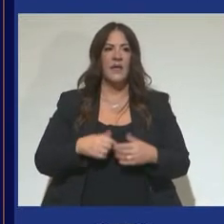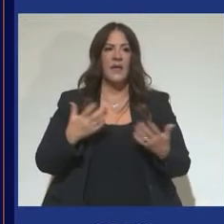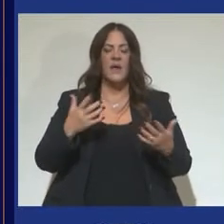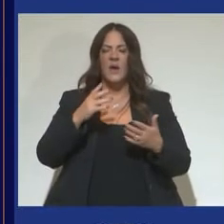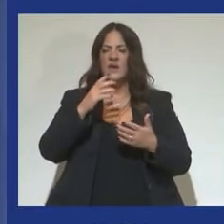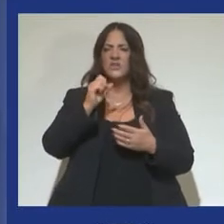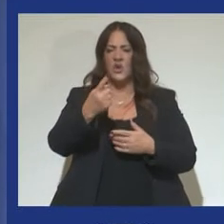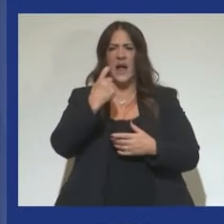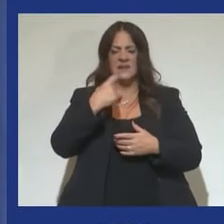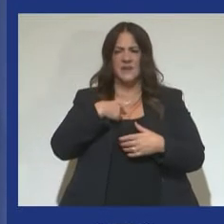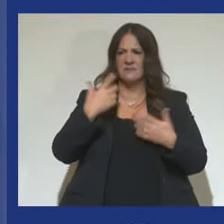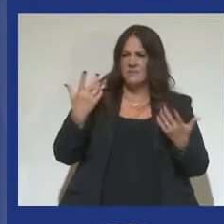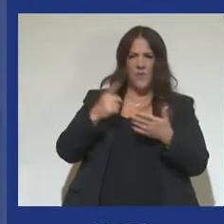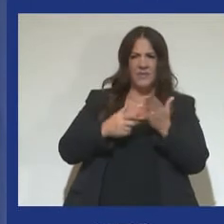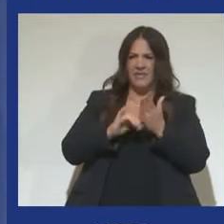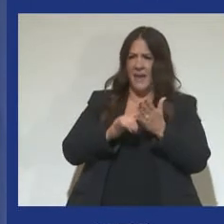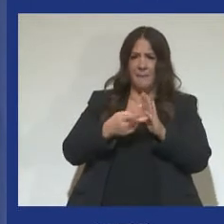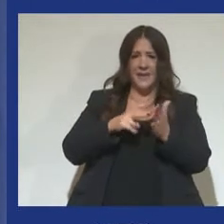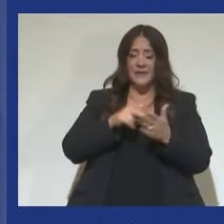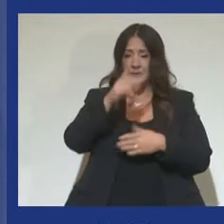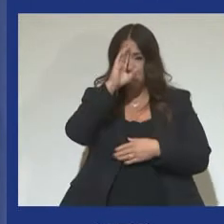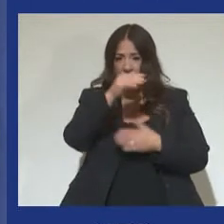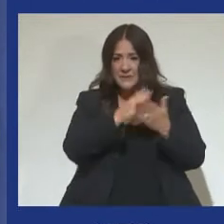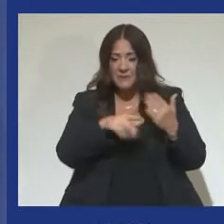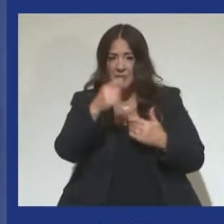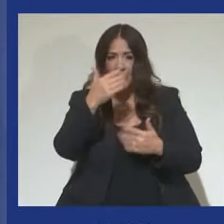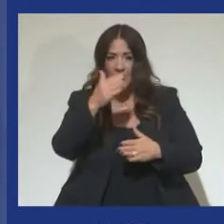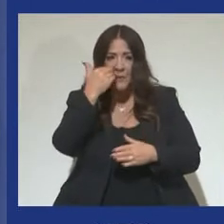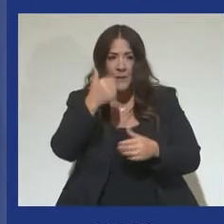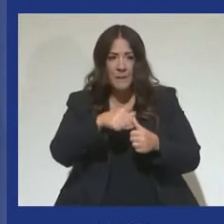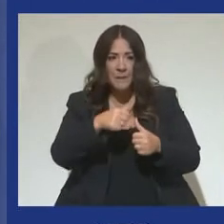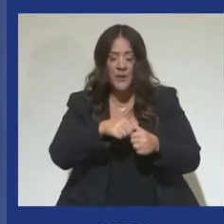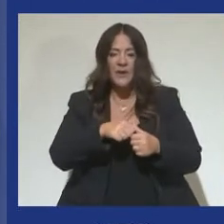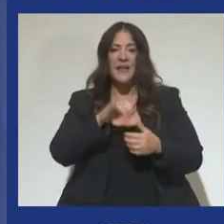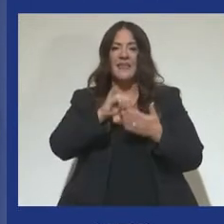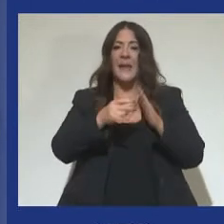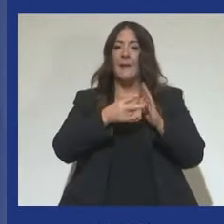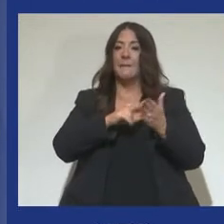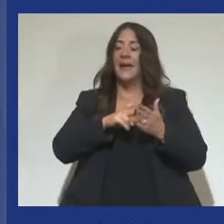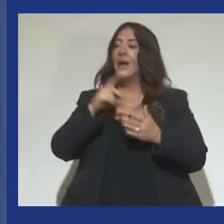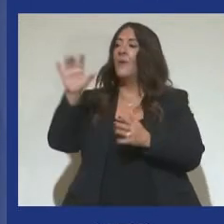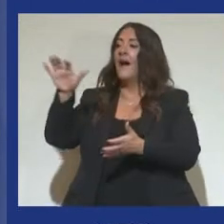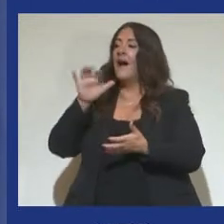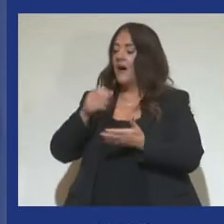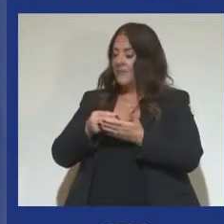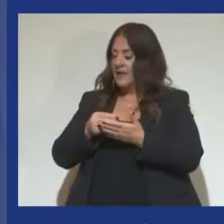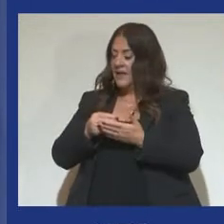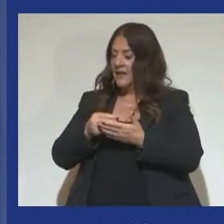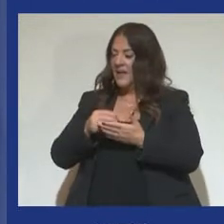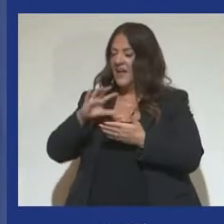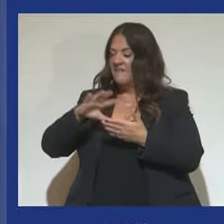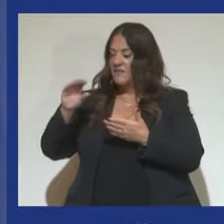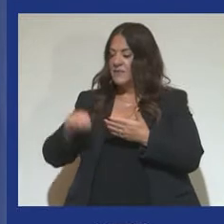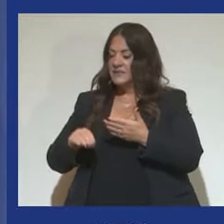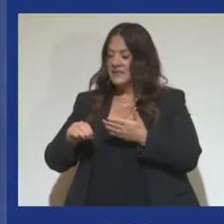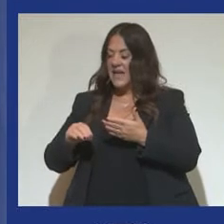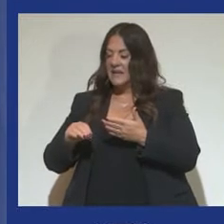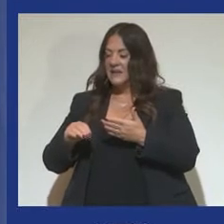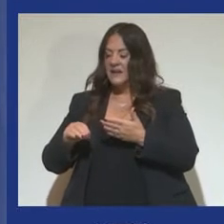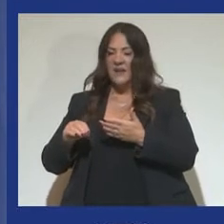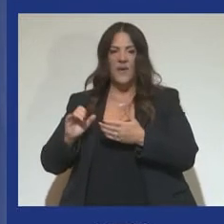qué significa eso saben lo que significa el dinero debe ser retribuido a los a